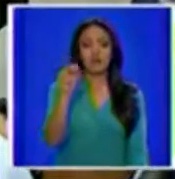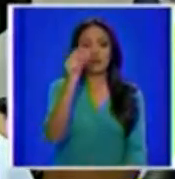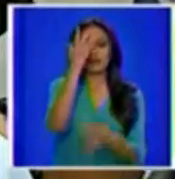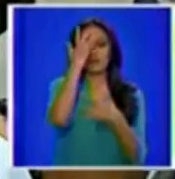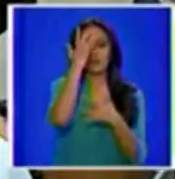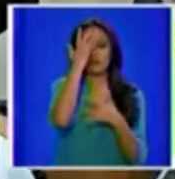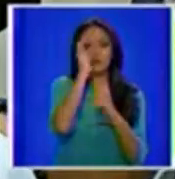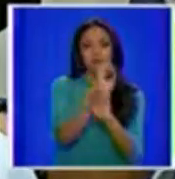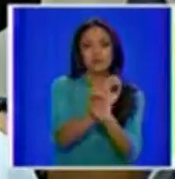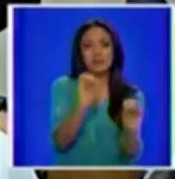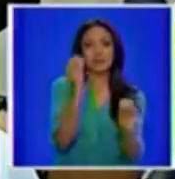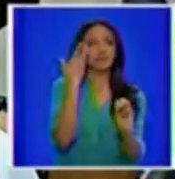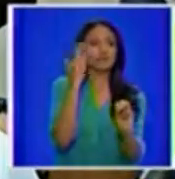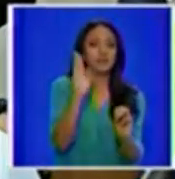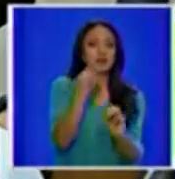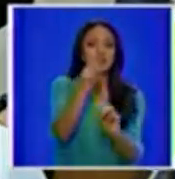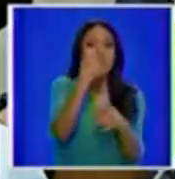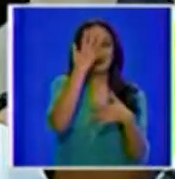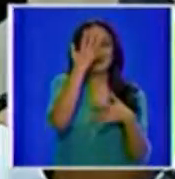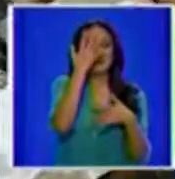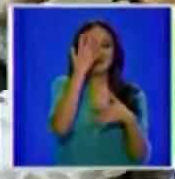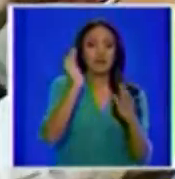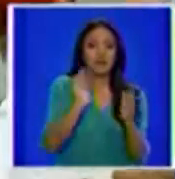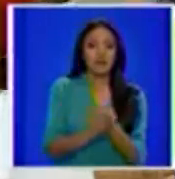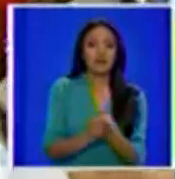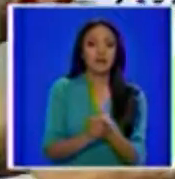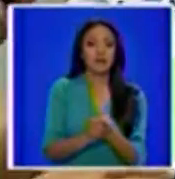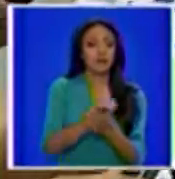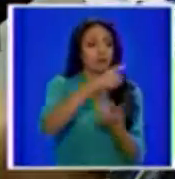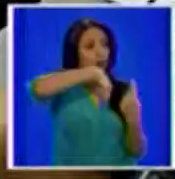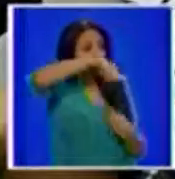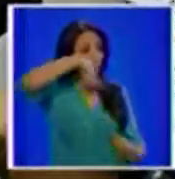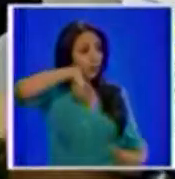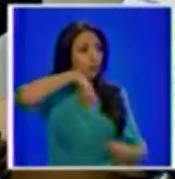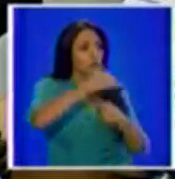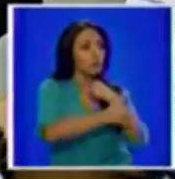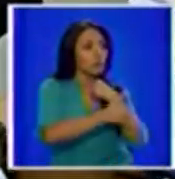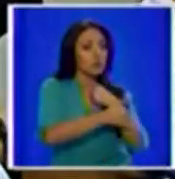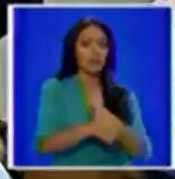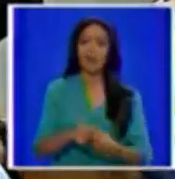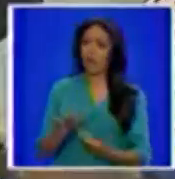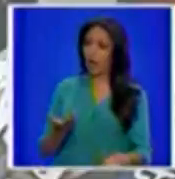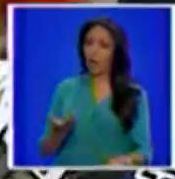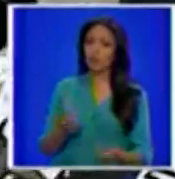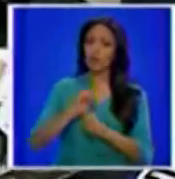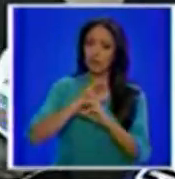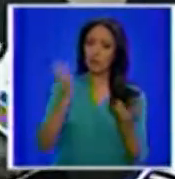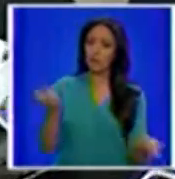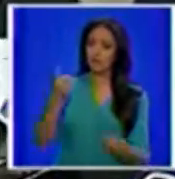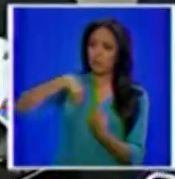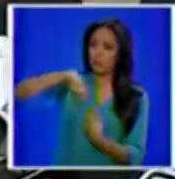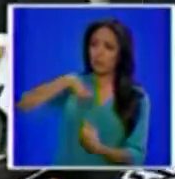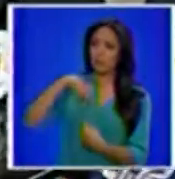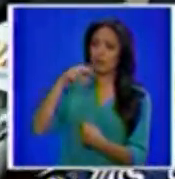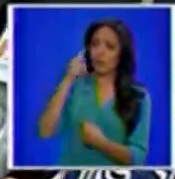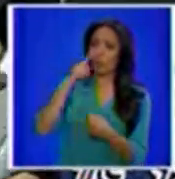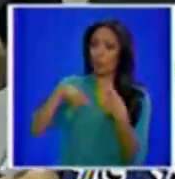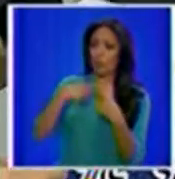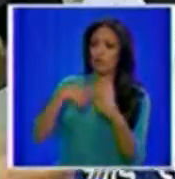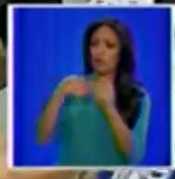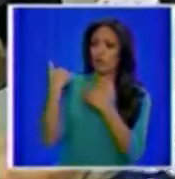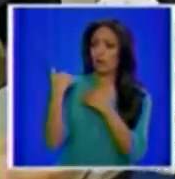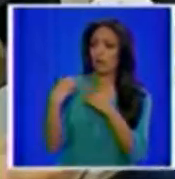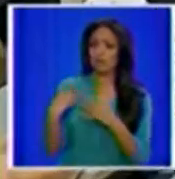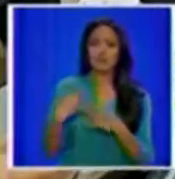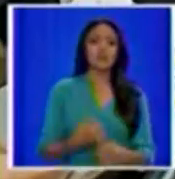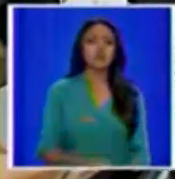Nadie sabemos ni adivinamos cuándo nos vamos a enfermar. ¿Va a volver ella al país? Claro, cuando tenga todas las garantías. ¿No hay las garantías entonces, según usted? No,